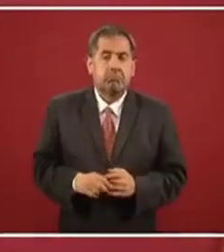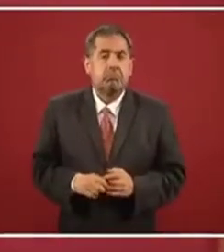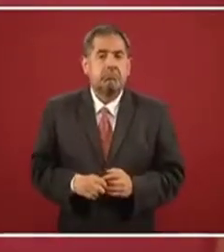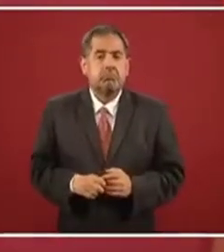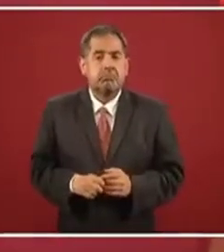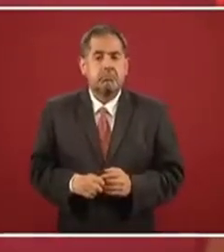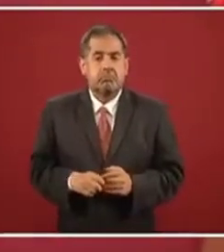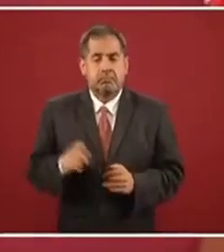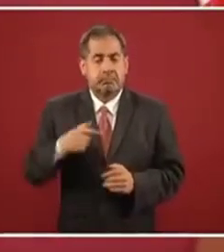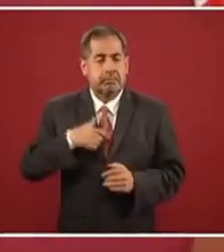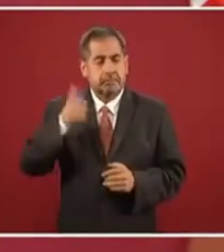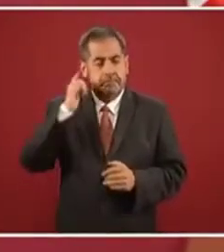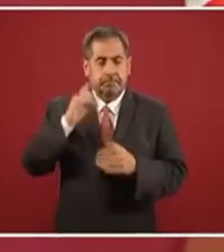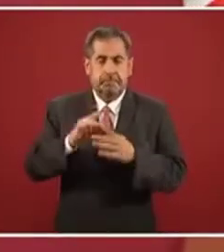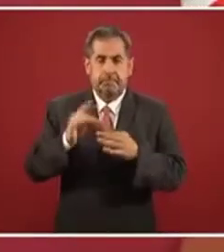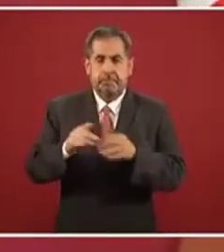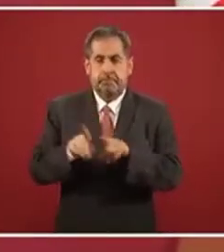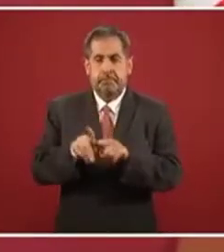Yo espero que